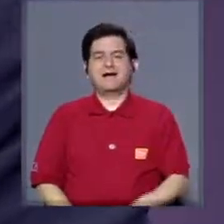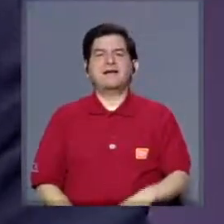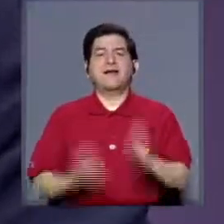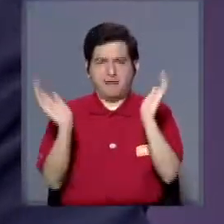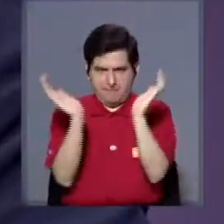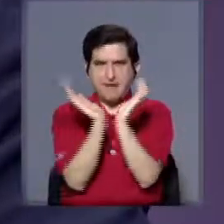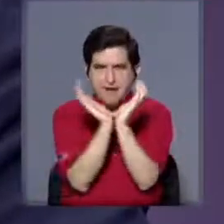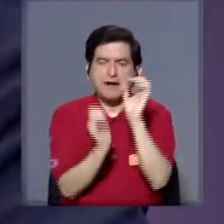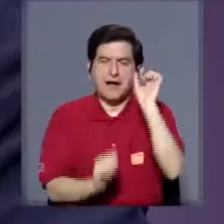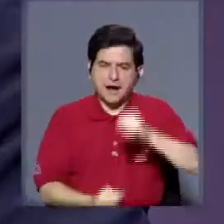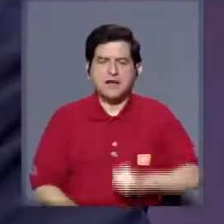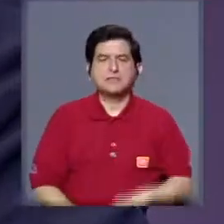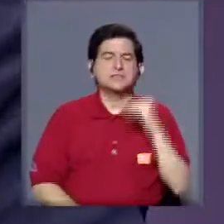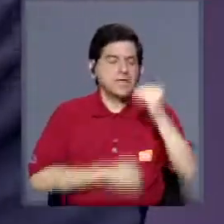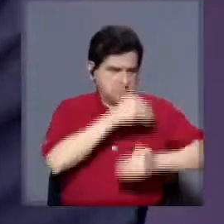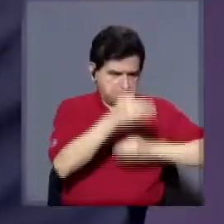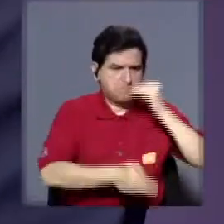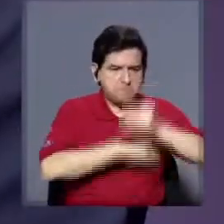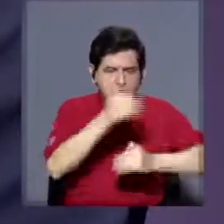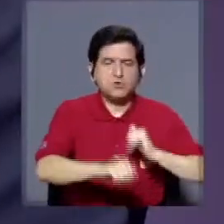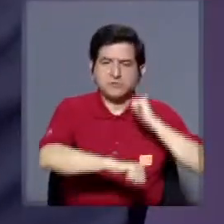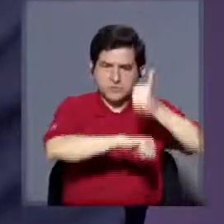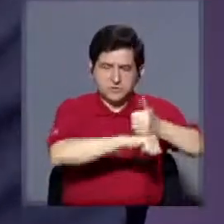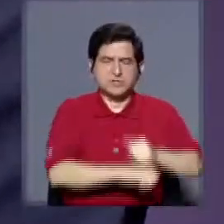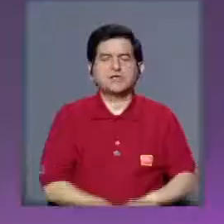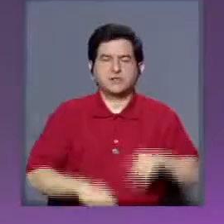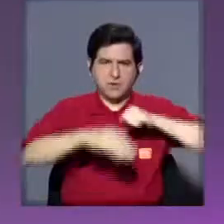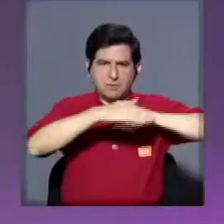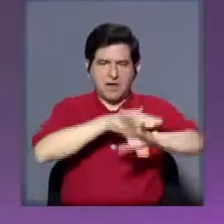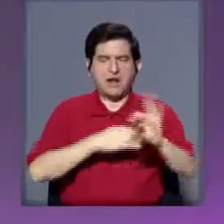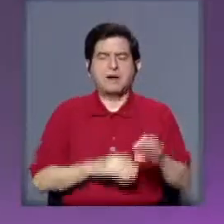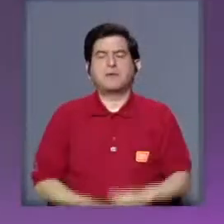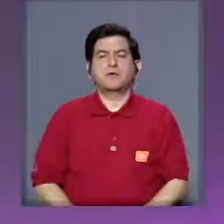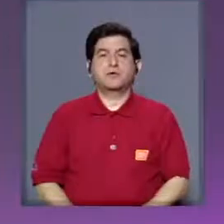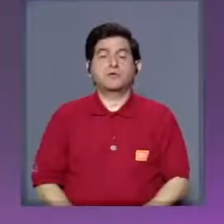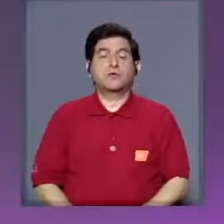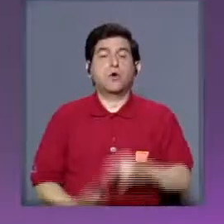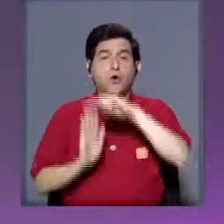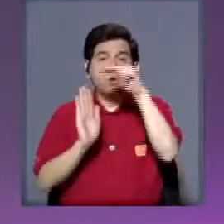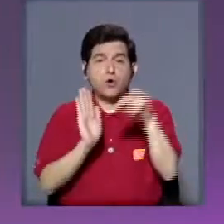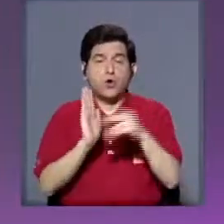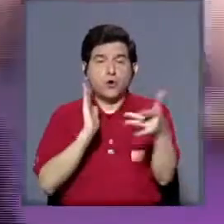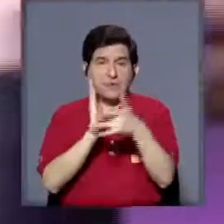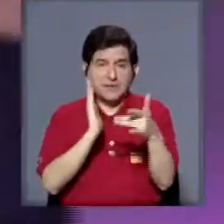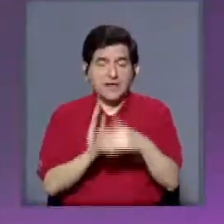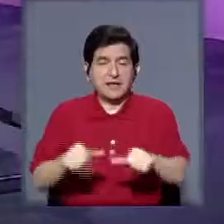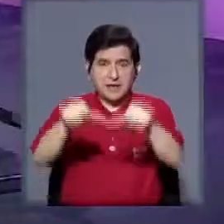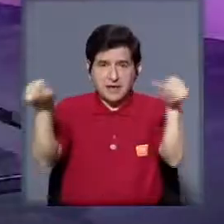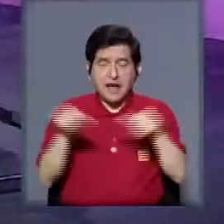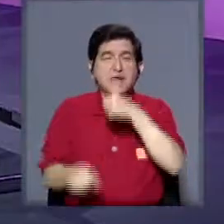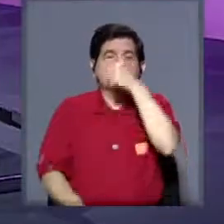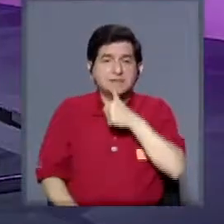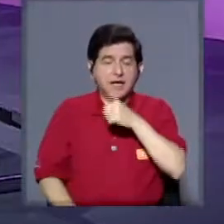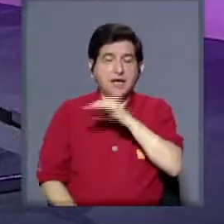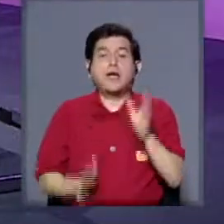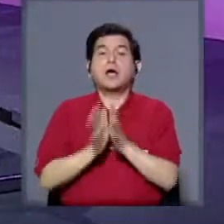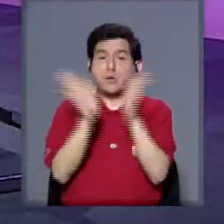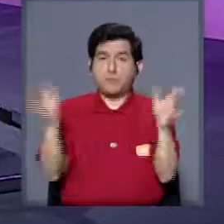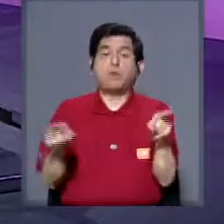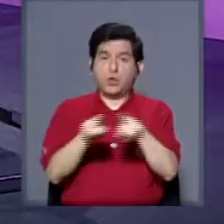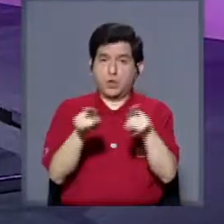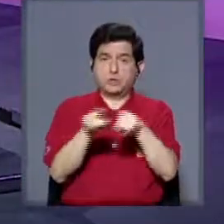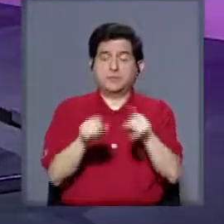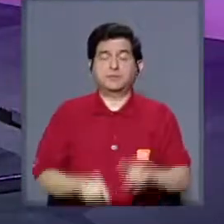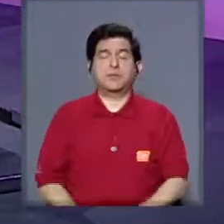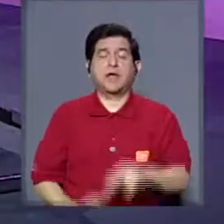podría emitir un protocolo sobre aborto instan que la norma técnica aplica para el sector privado privados y vulgares privados